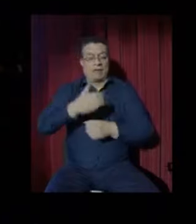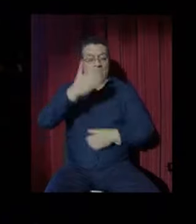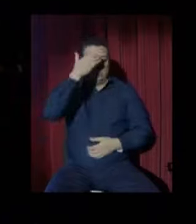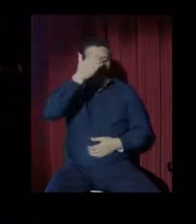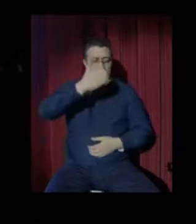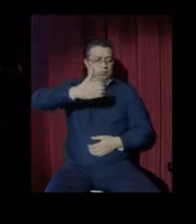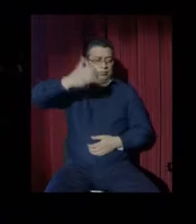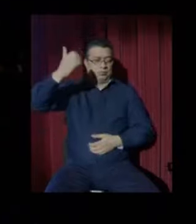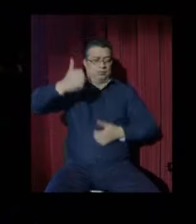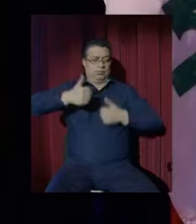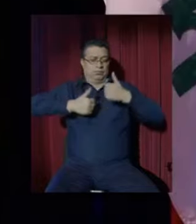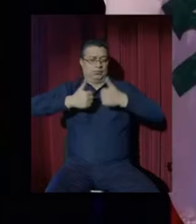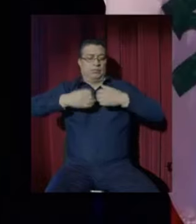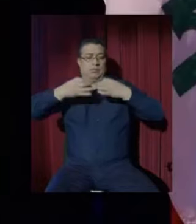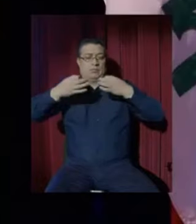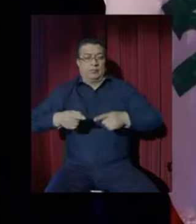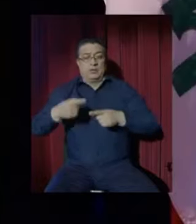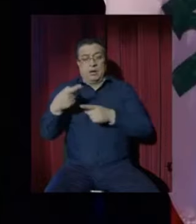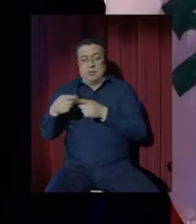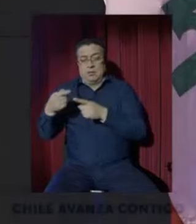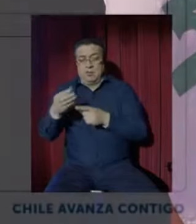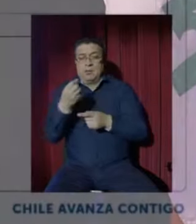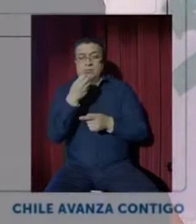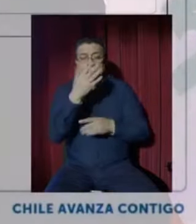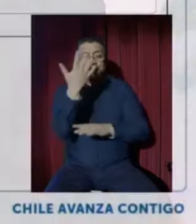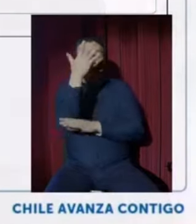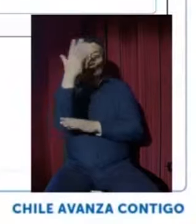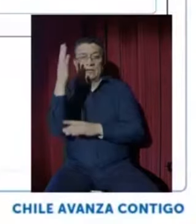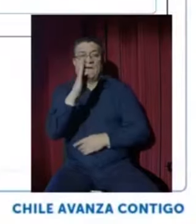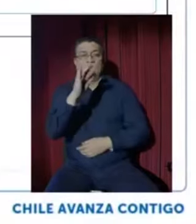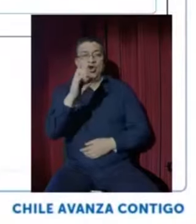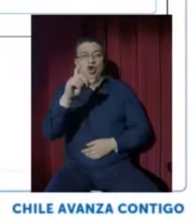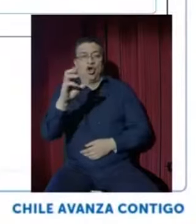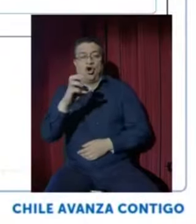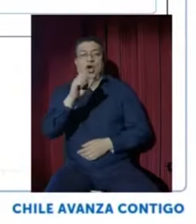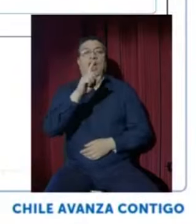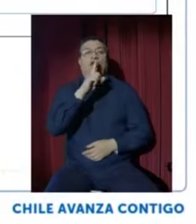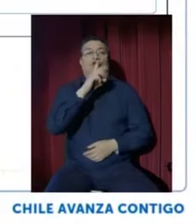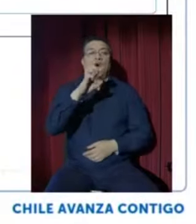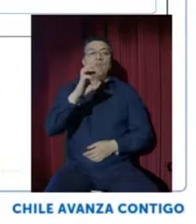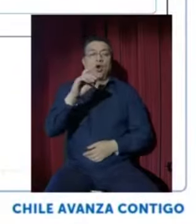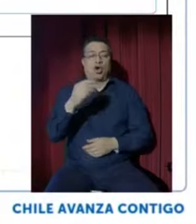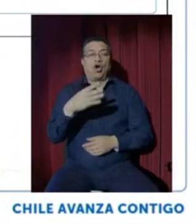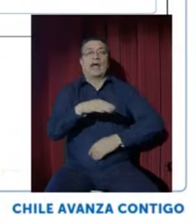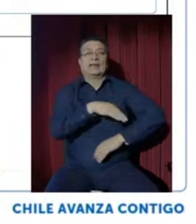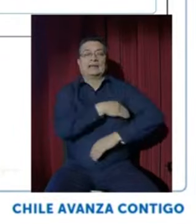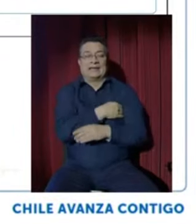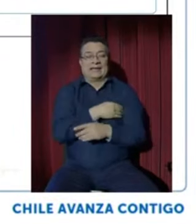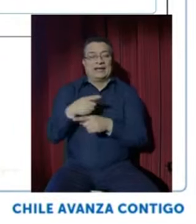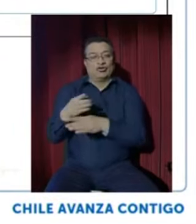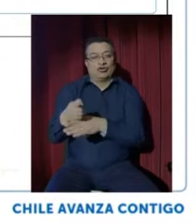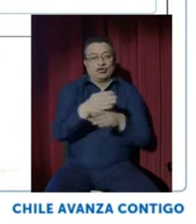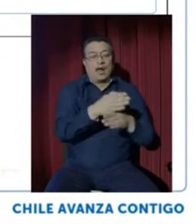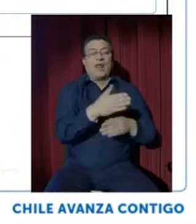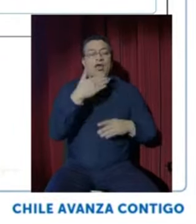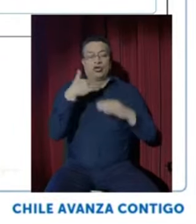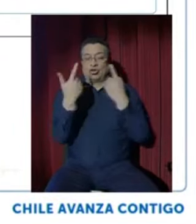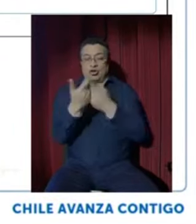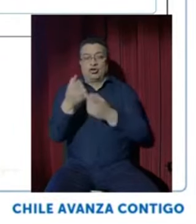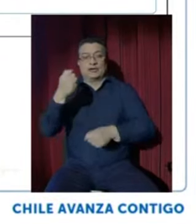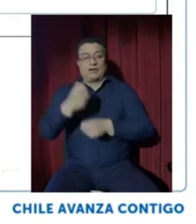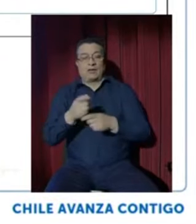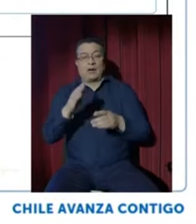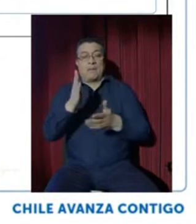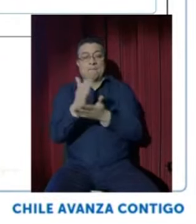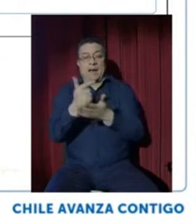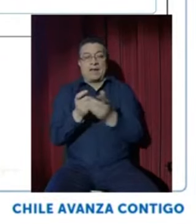de un equipo interdisciplinario forestales biólogos también antropólogos asistentes sociales todos trabajando en planes de manejo